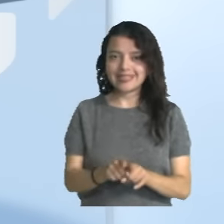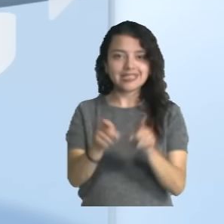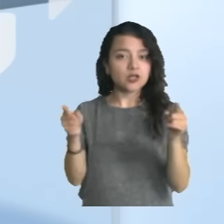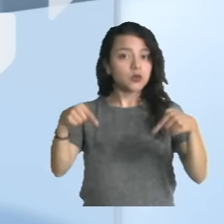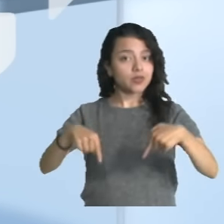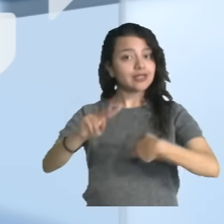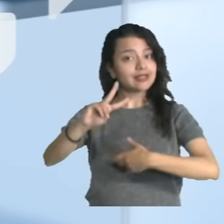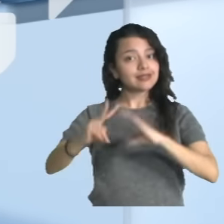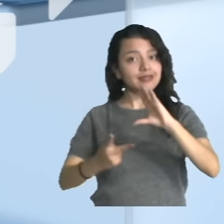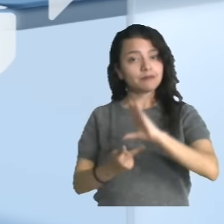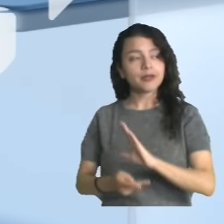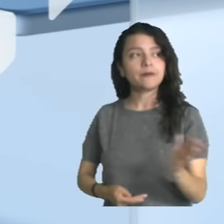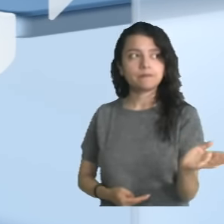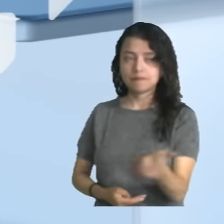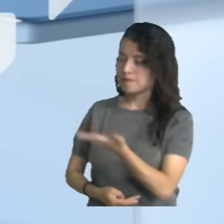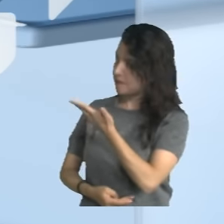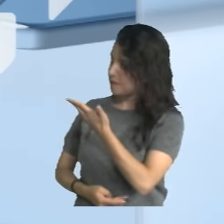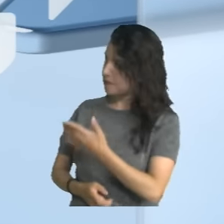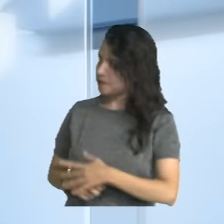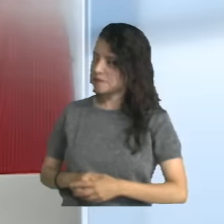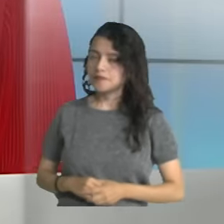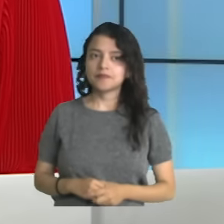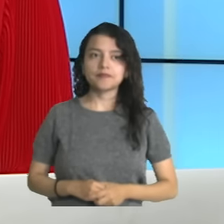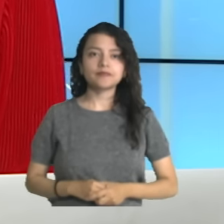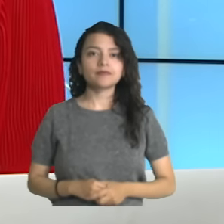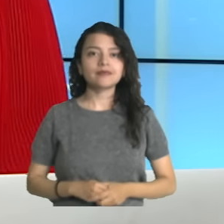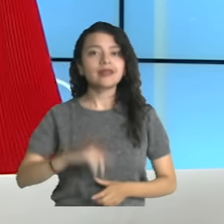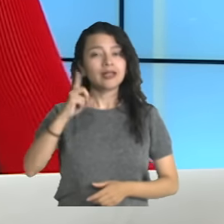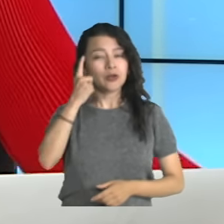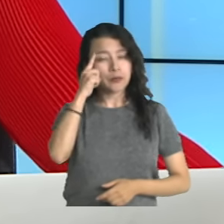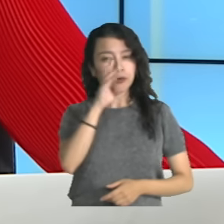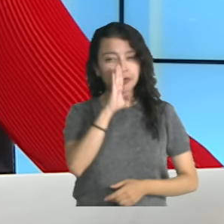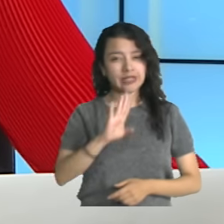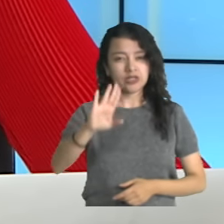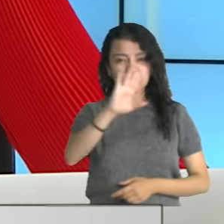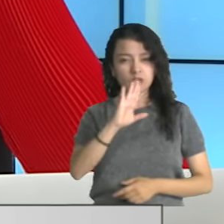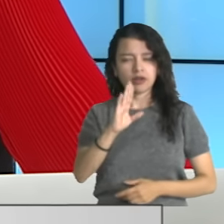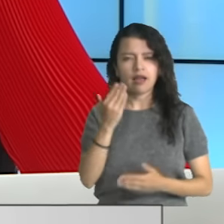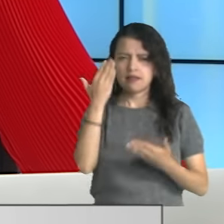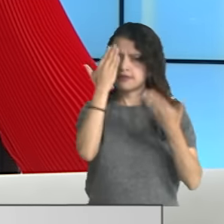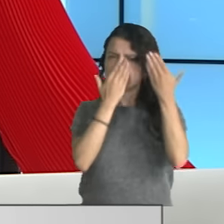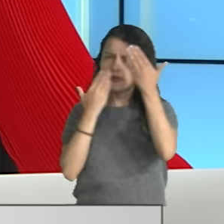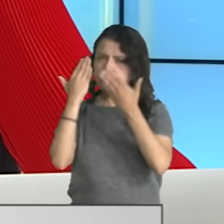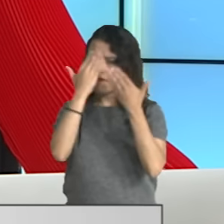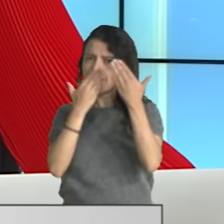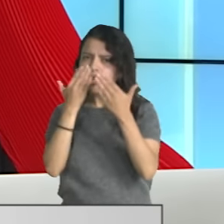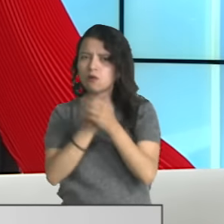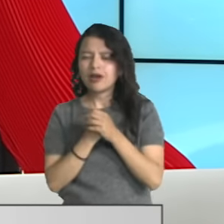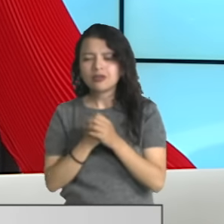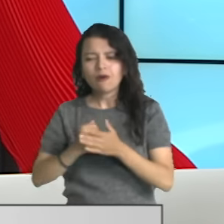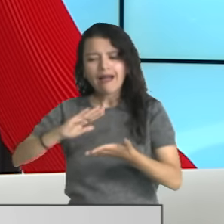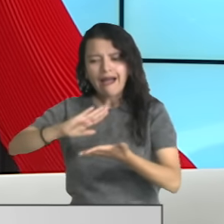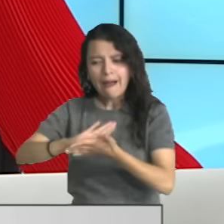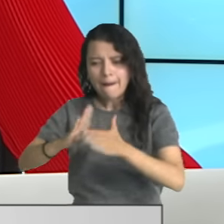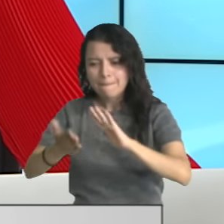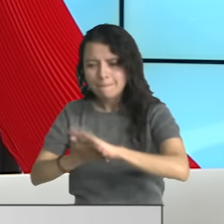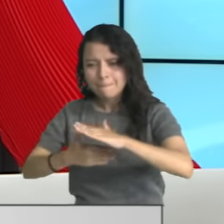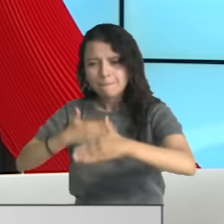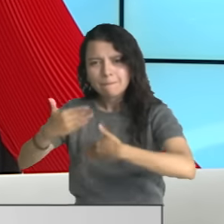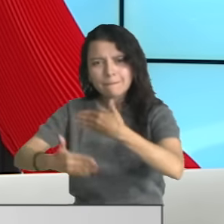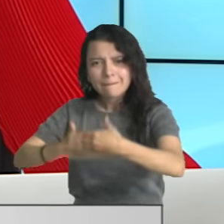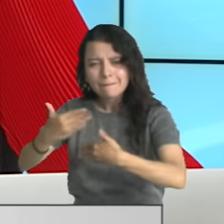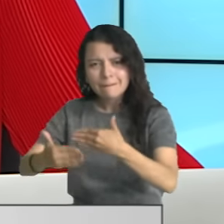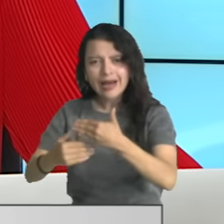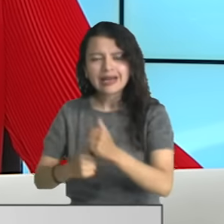Noticia en desarrollo en CMI. El gobierno nacional está evaluando si mantiene el cese al fuego con las disidencias